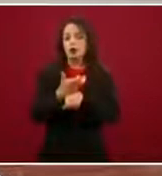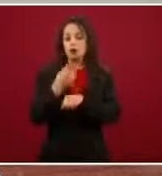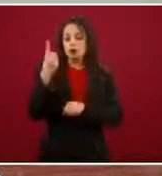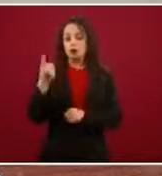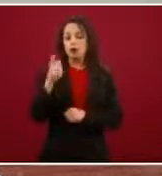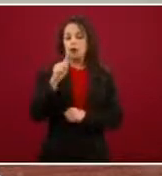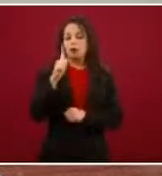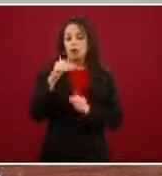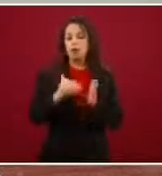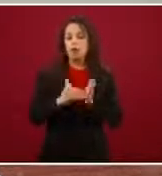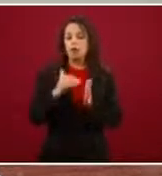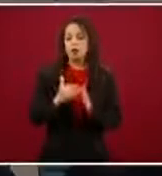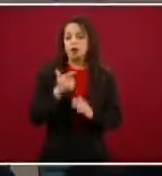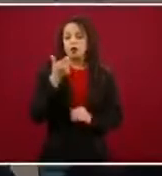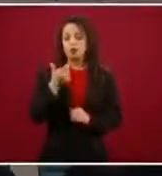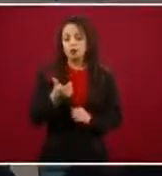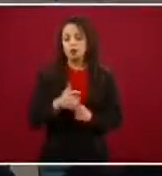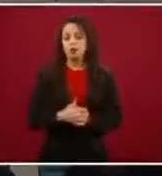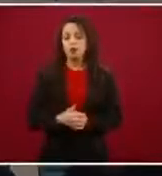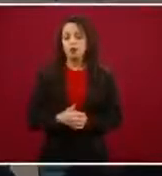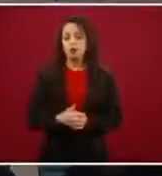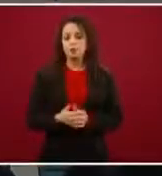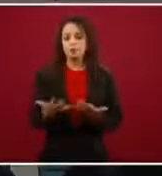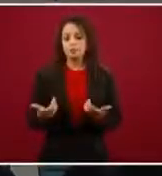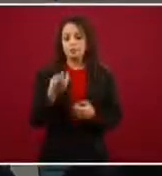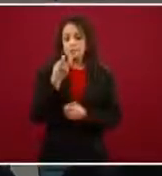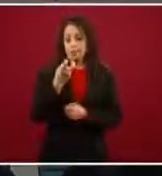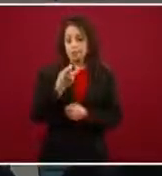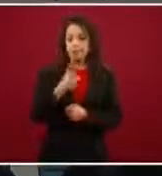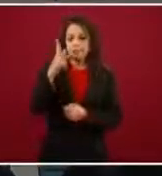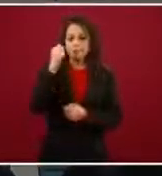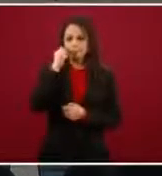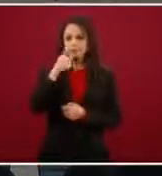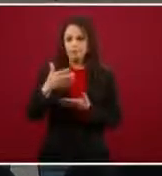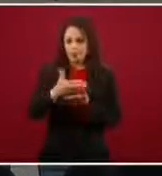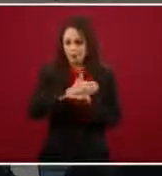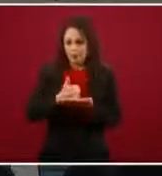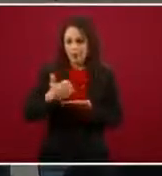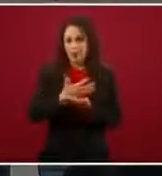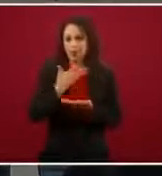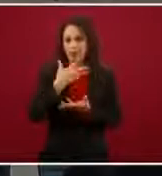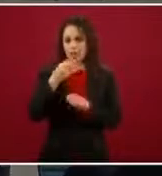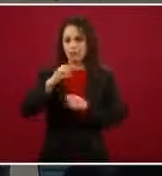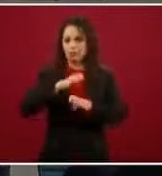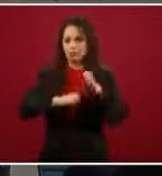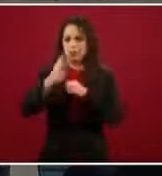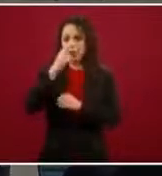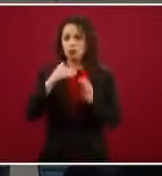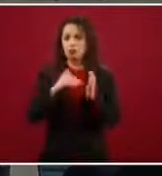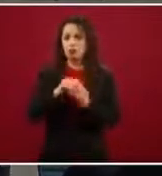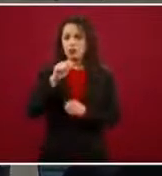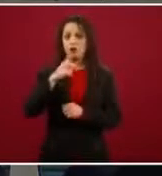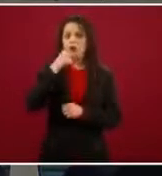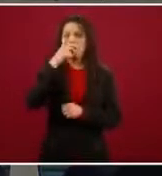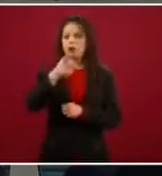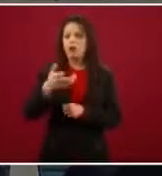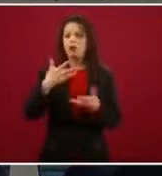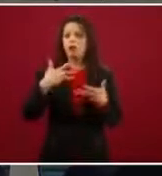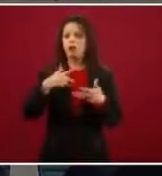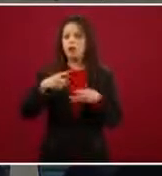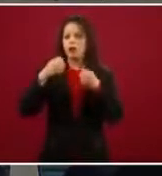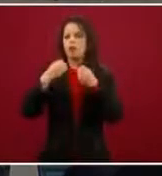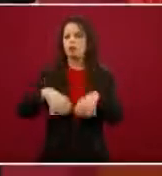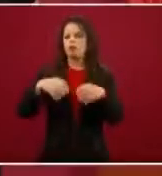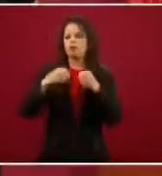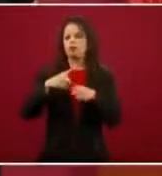millones de pesos. Sin embargo, a pesar de las ganancias de estas empresas, en 2017 reporta pérdidas fiscales por